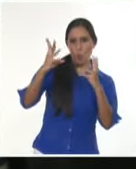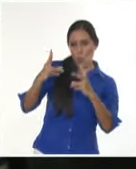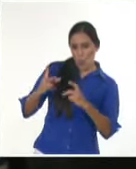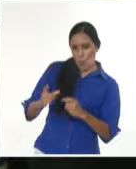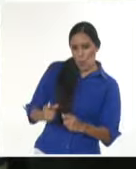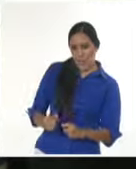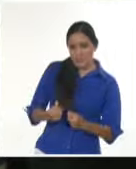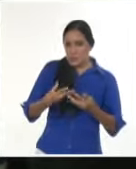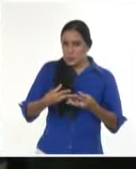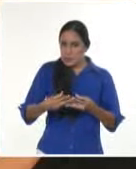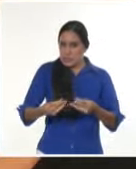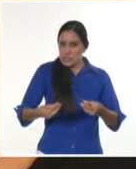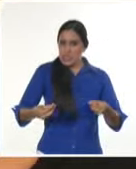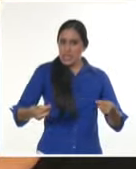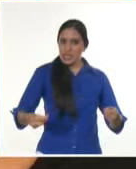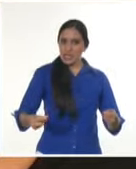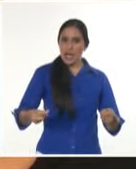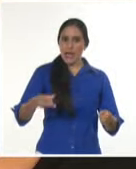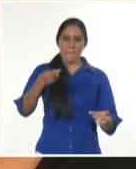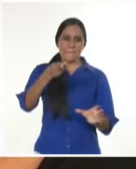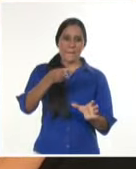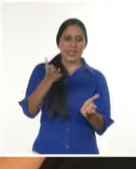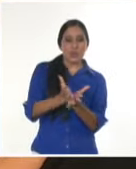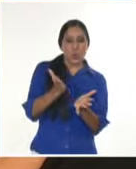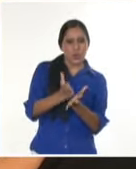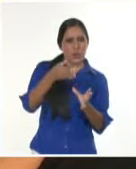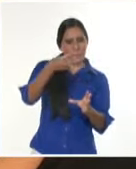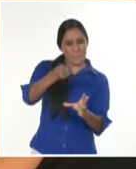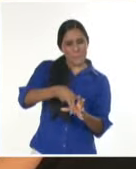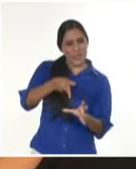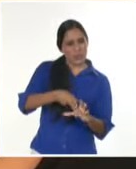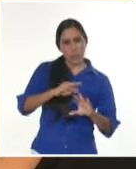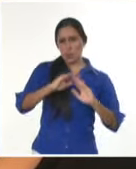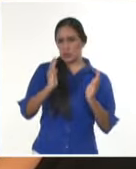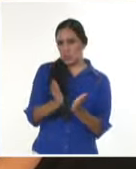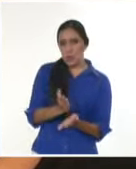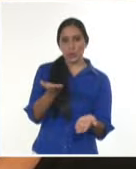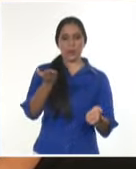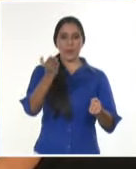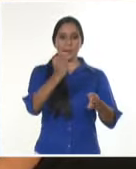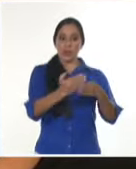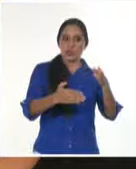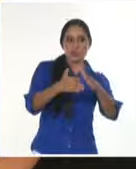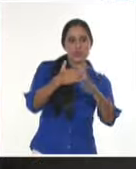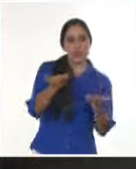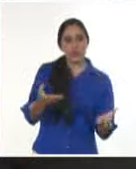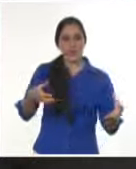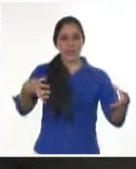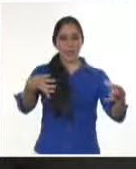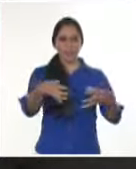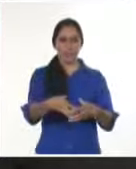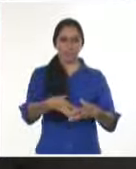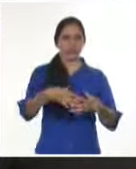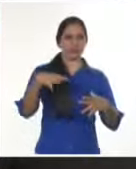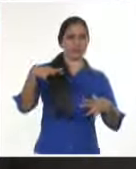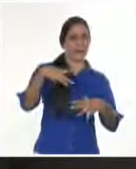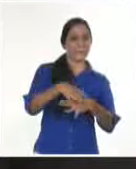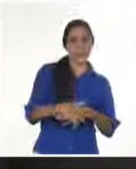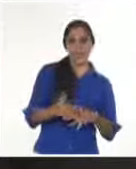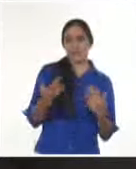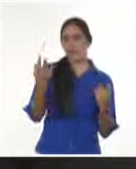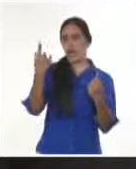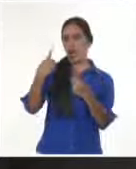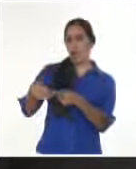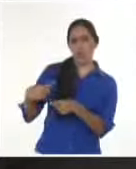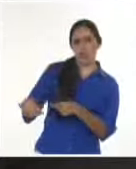hidrogeología, los estudios de petróleo, los estudios de suelos para las construcciones, las presas, es decir, los estudios de cimentaciones y la parte de